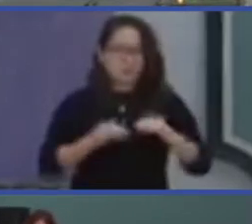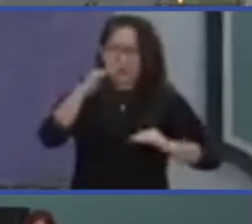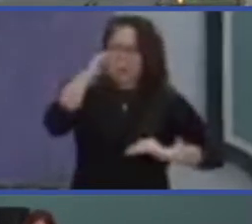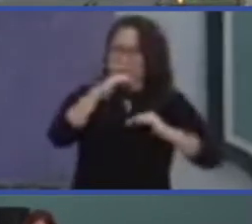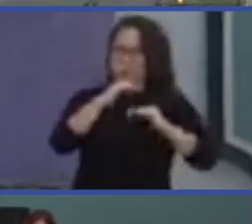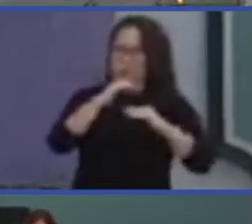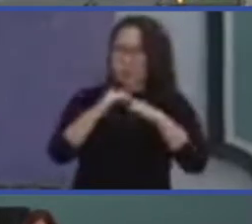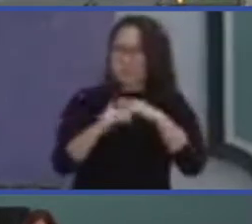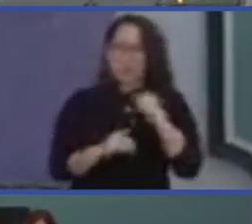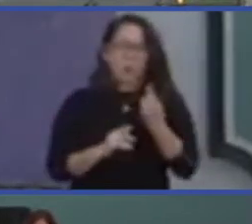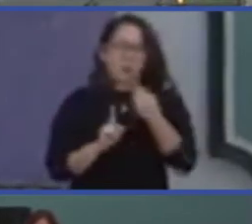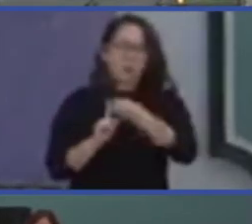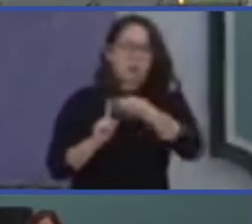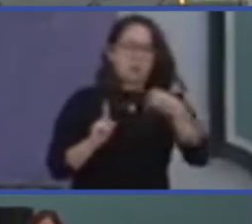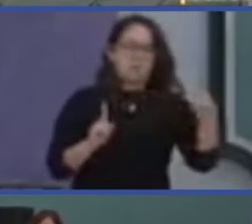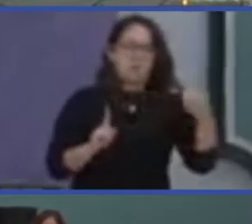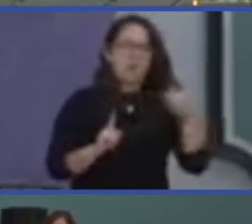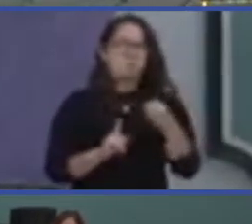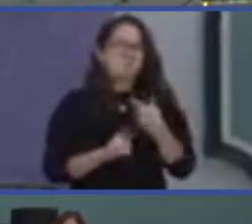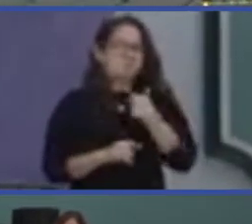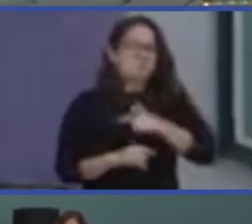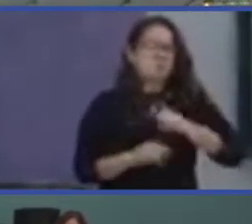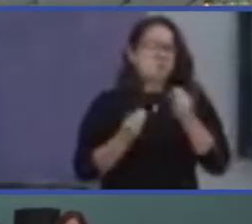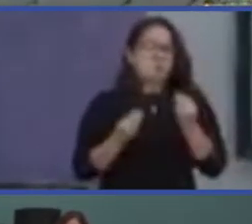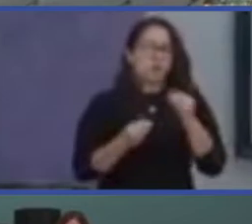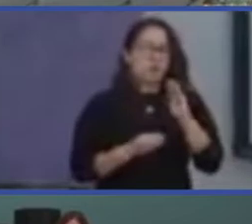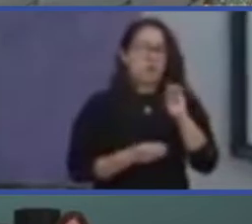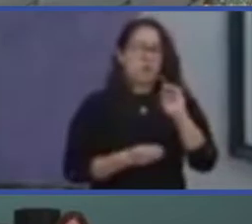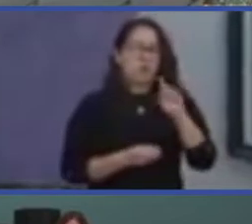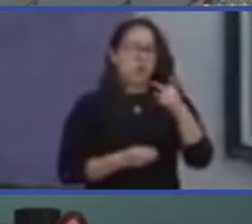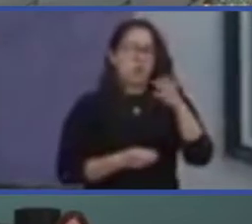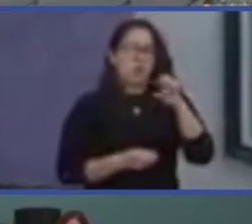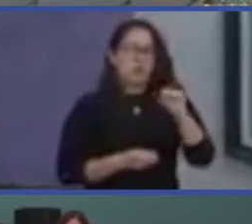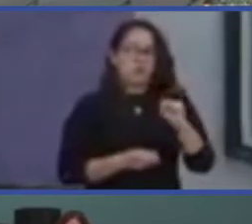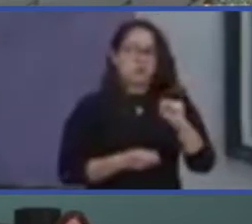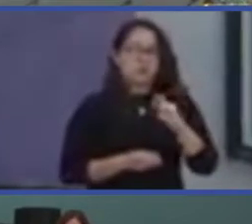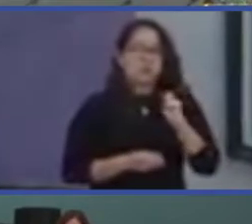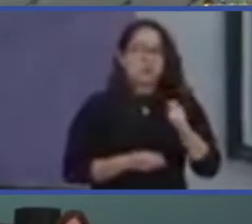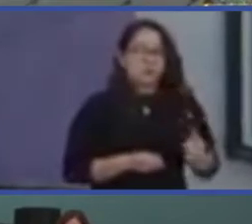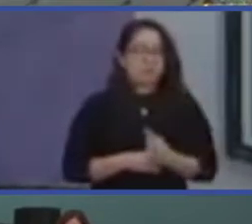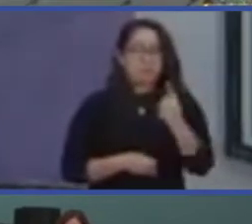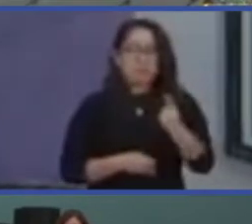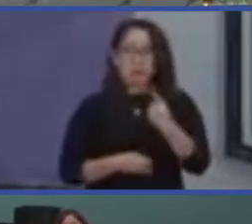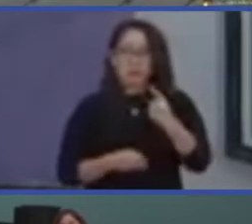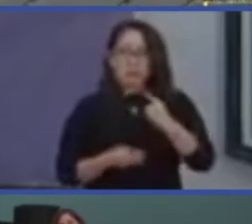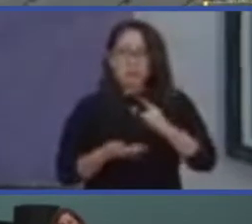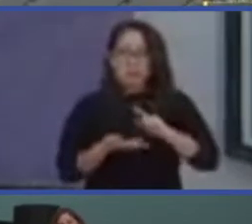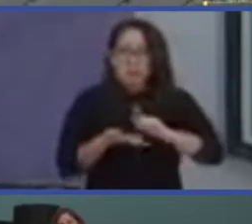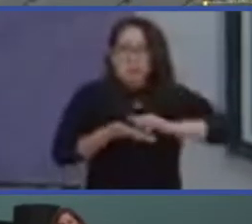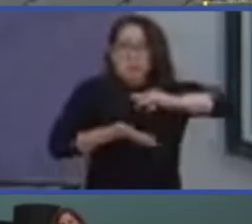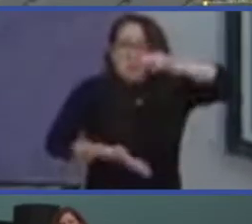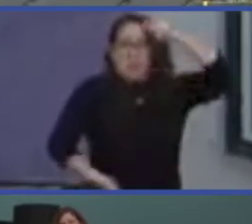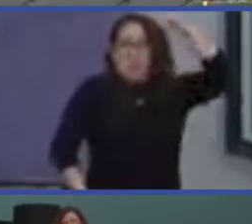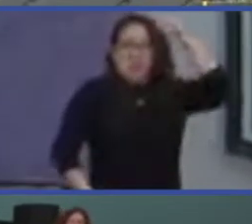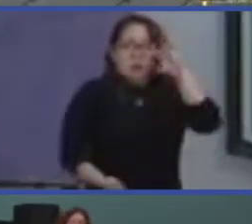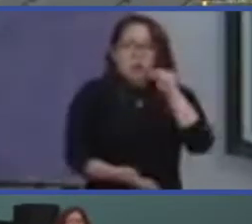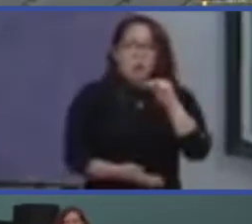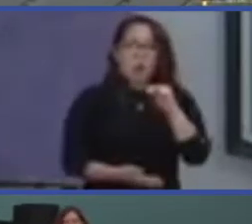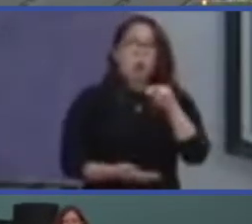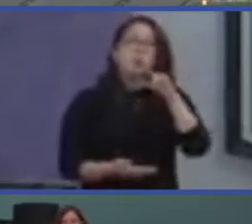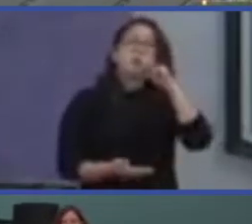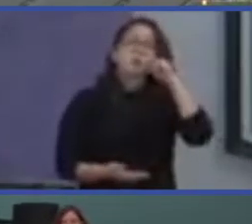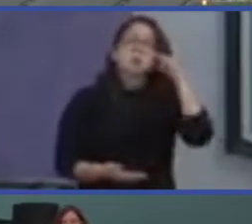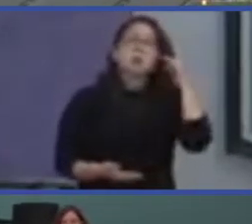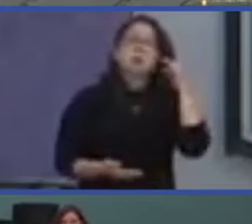mucho de Borges que dice el infinito no tiene que ser infinitamente grande siempre y cuando pueda ser infinitamente divisible entonces por ejemplo encontramos